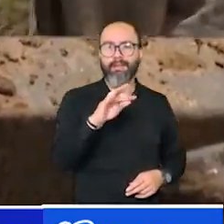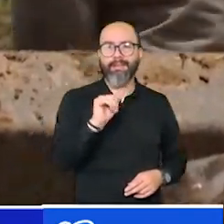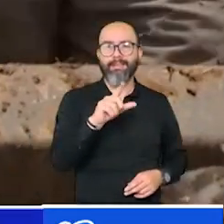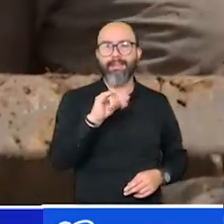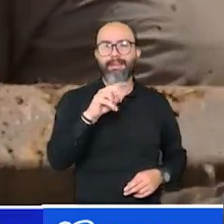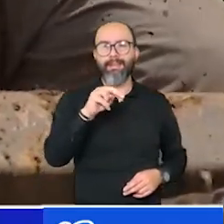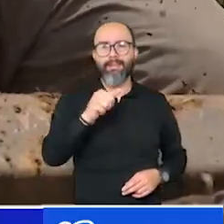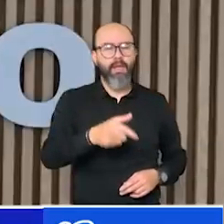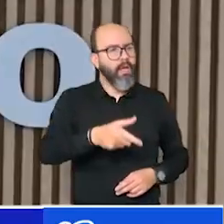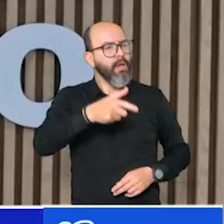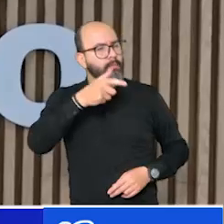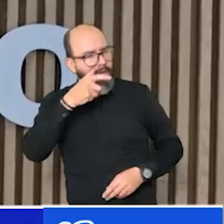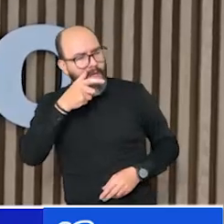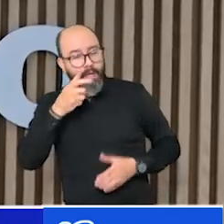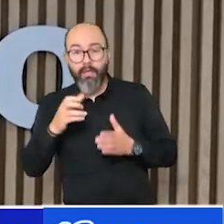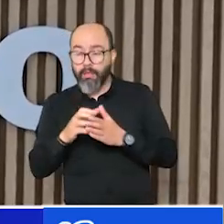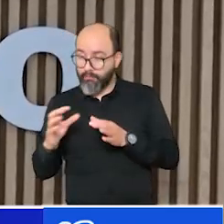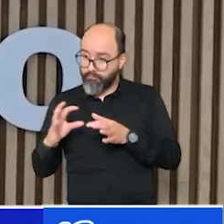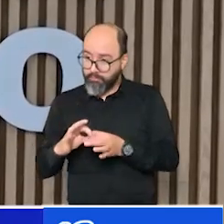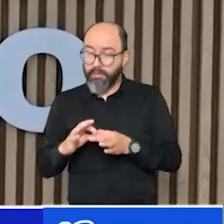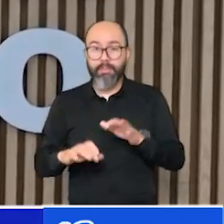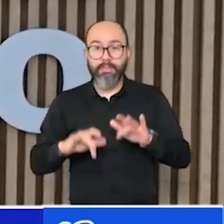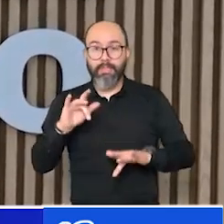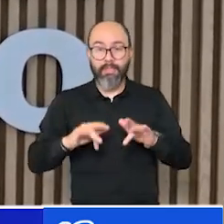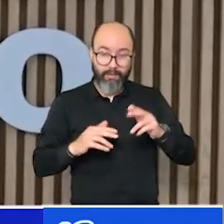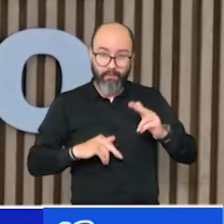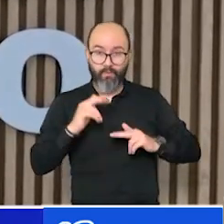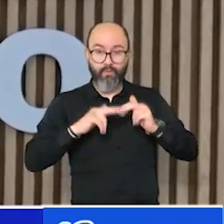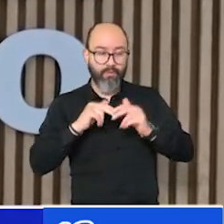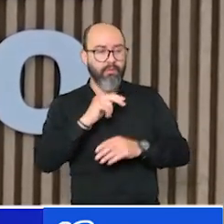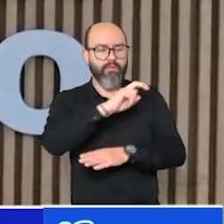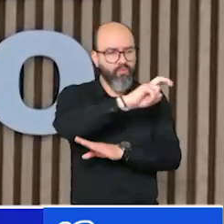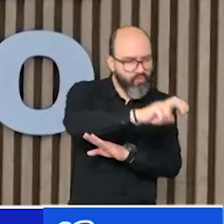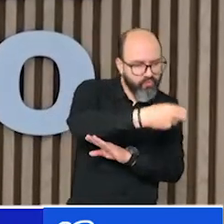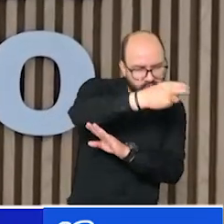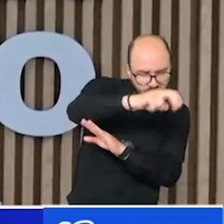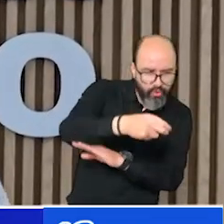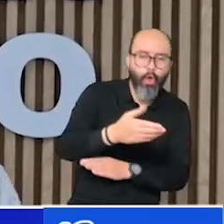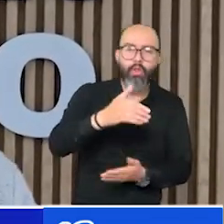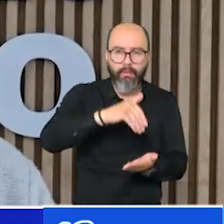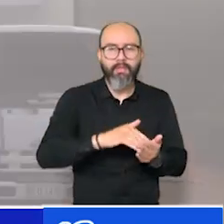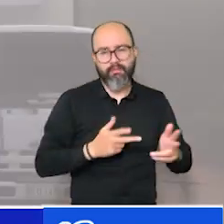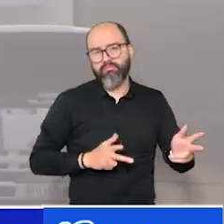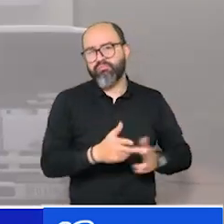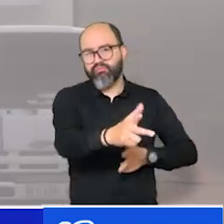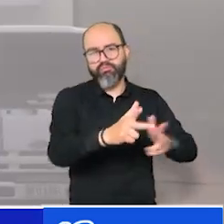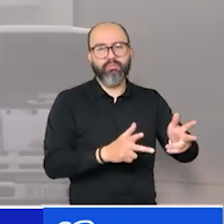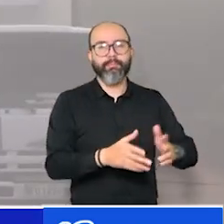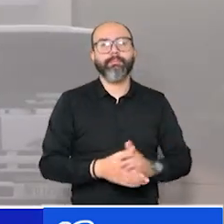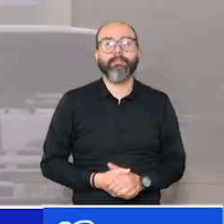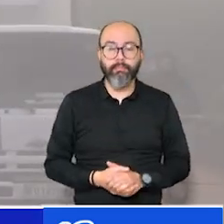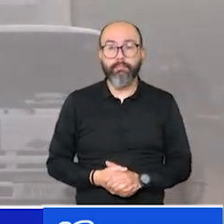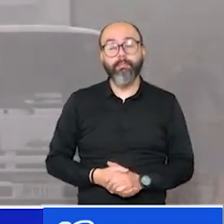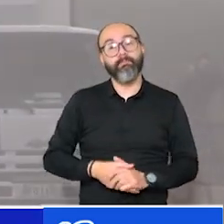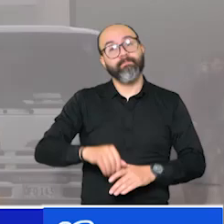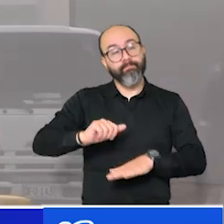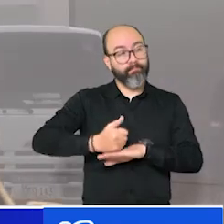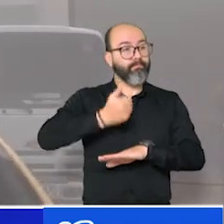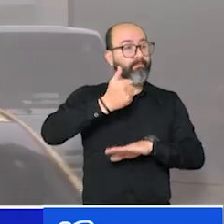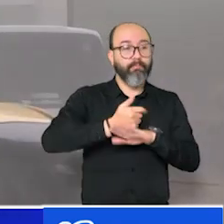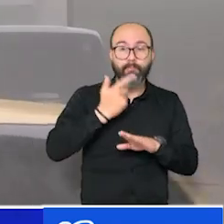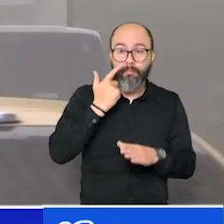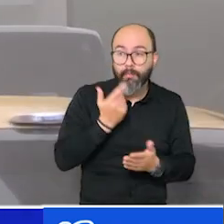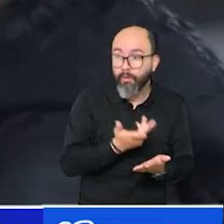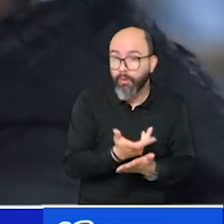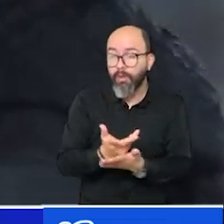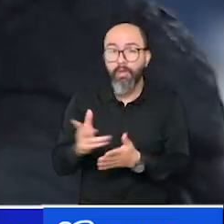proceso de articulación con la secretaría de infraestructura se envió la maquinaria amarilla y se recuperó la movilidad en la zona las autoridades recomiendan a